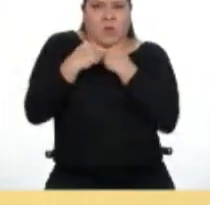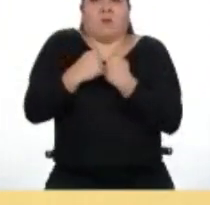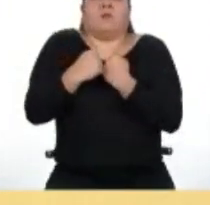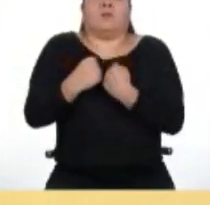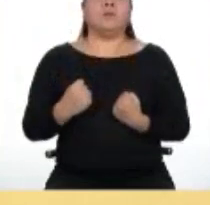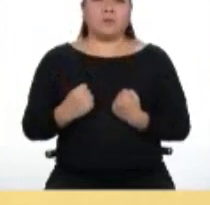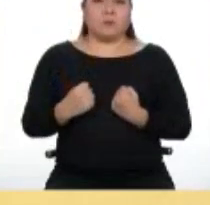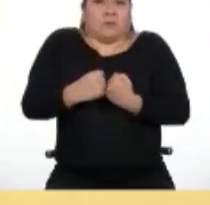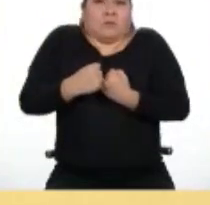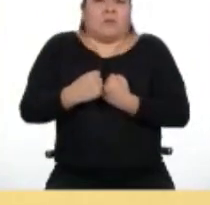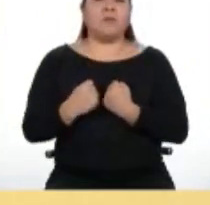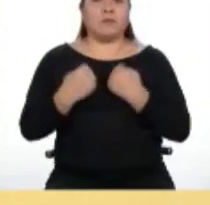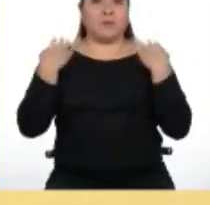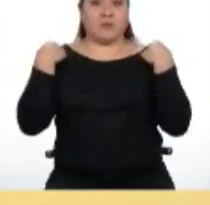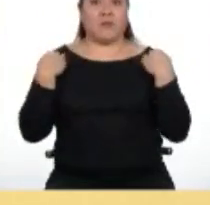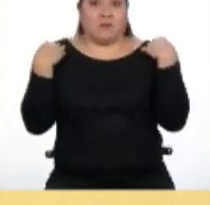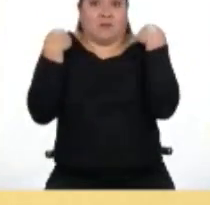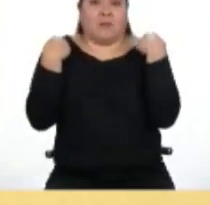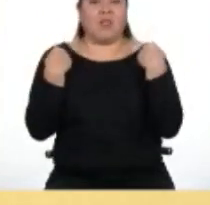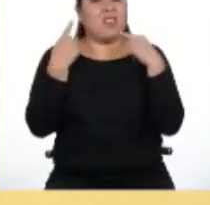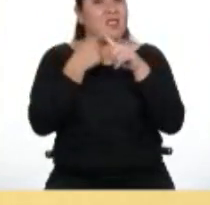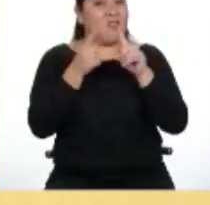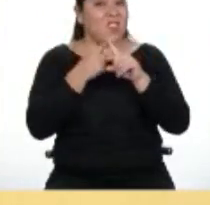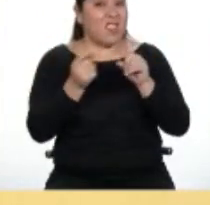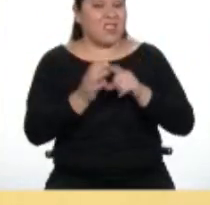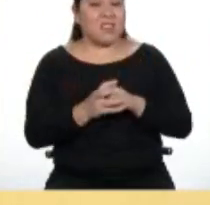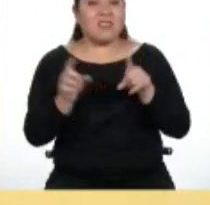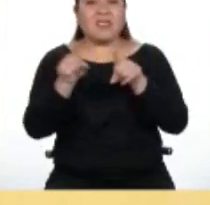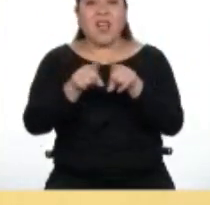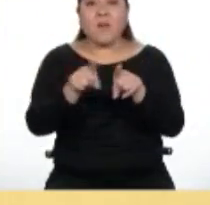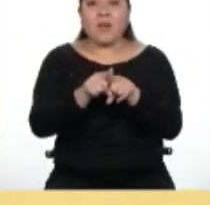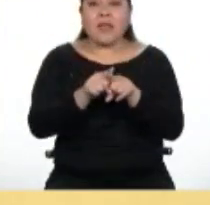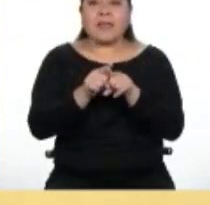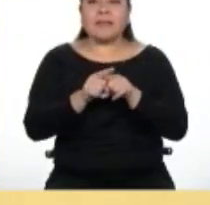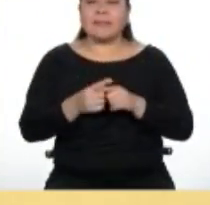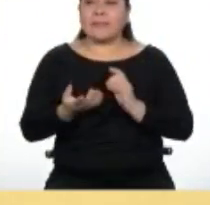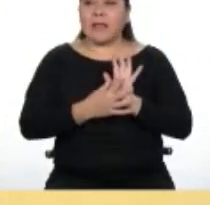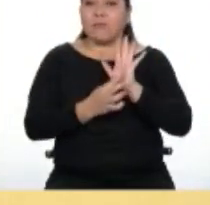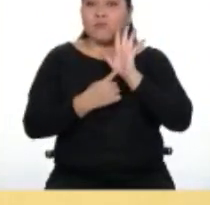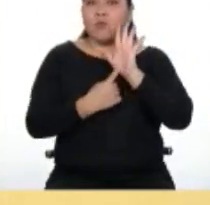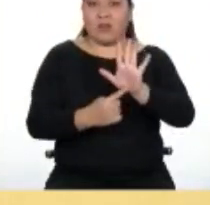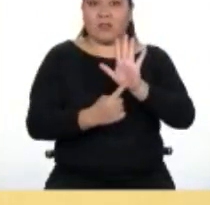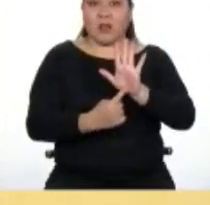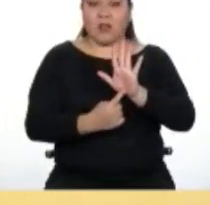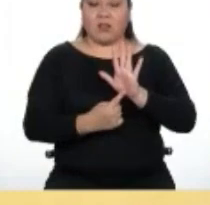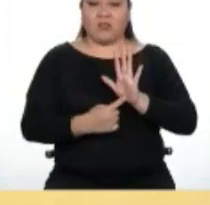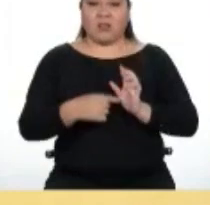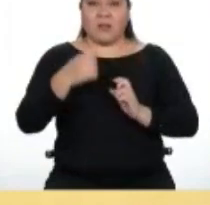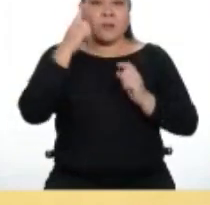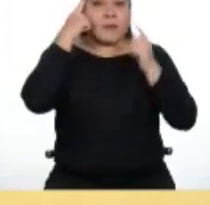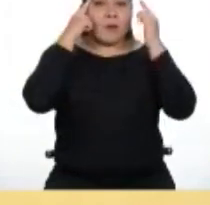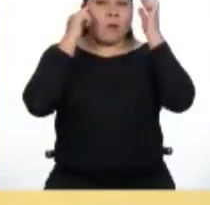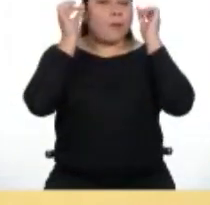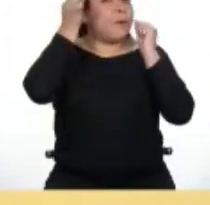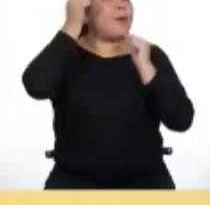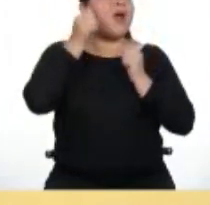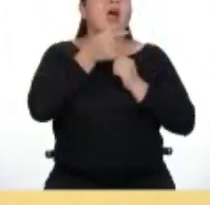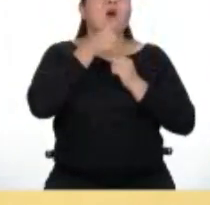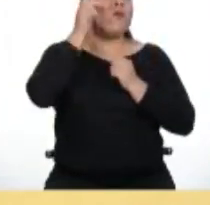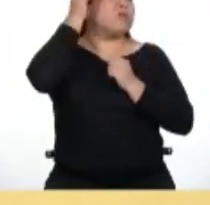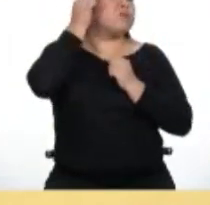hombros, entre otros. También están acompañadas de reacciones fisiológicas, como sudoración,